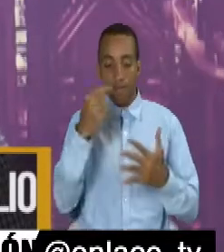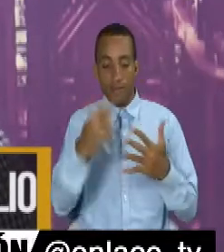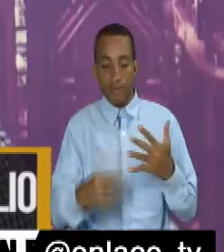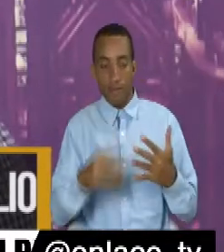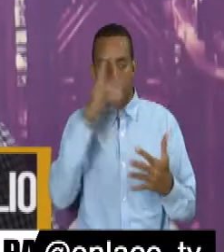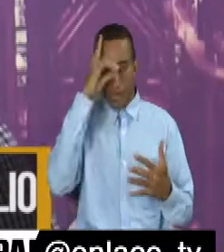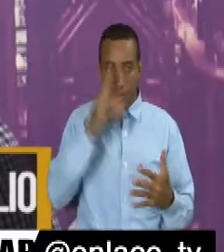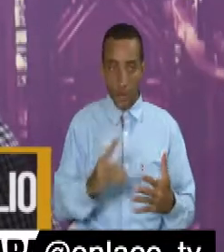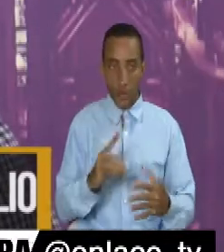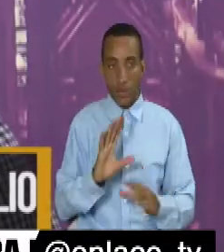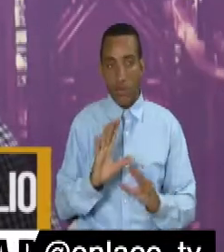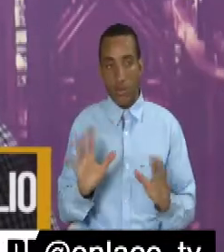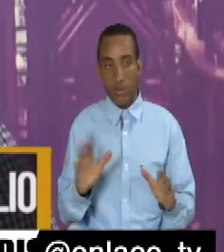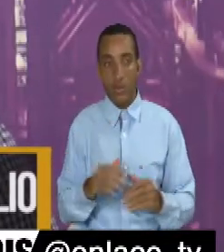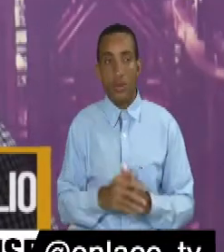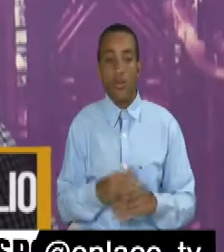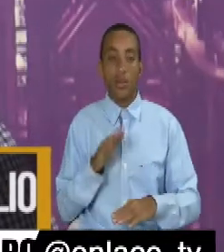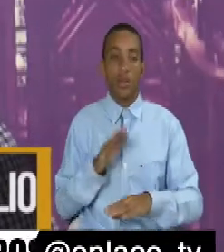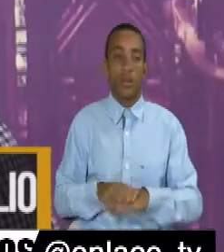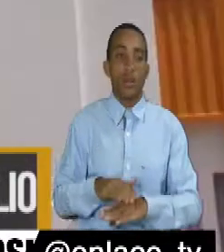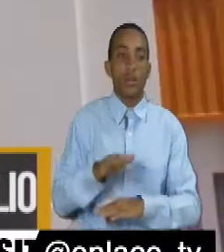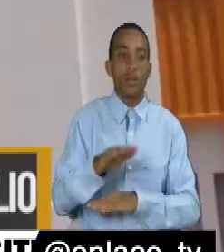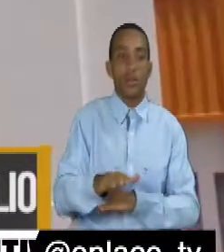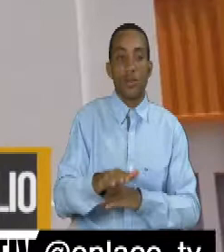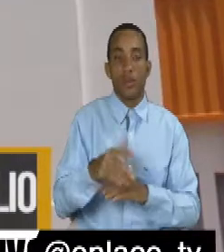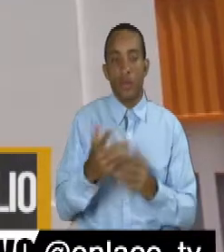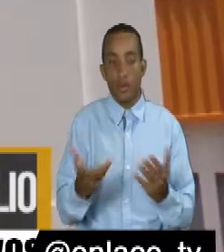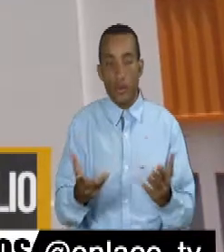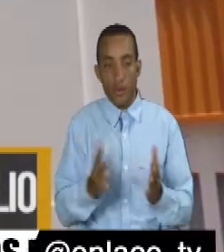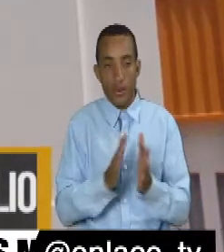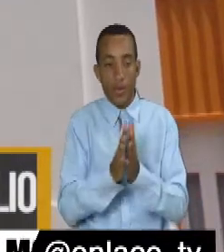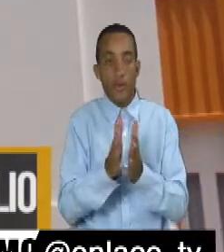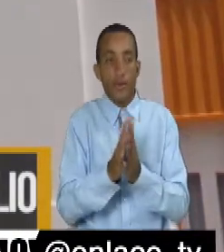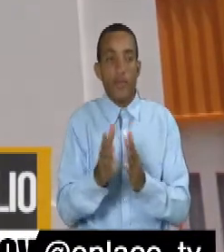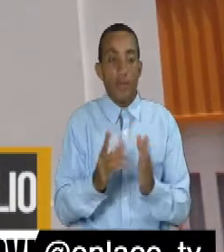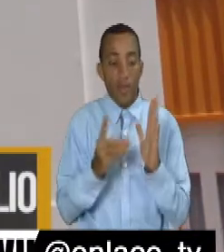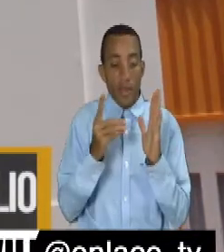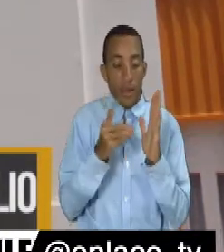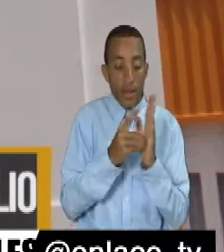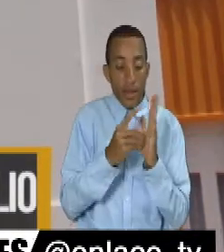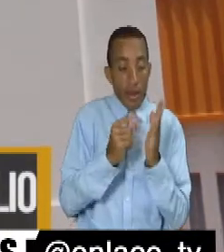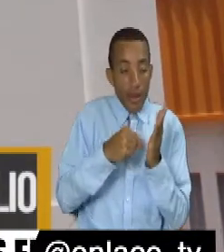van a tomar como consecuencia de esta fiesta democrática. Aunque el decreto no ha sido firmado por el